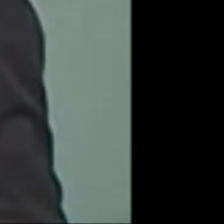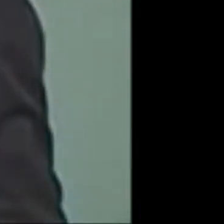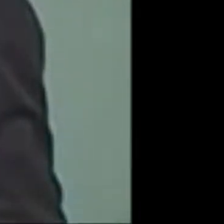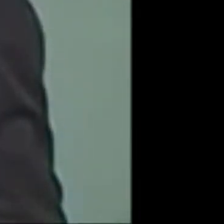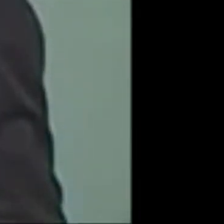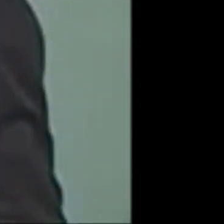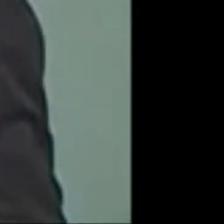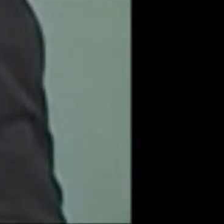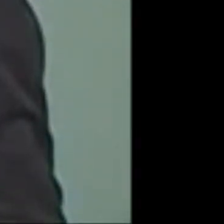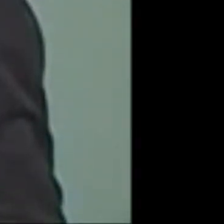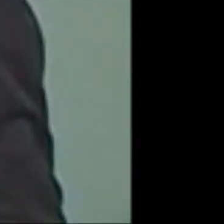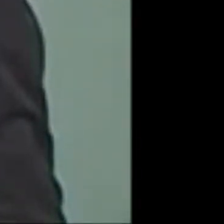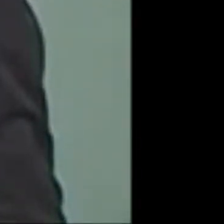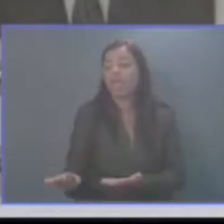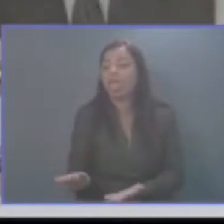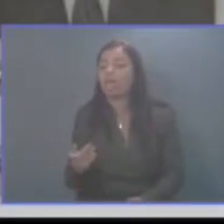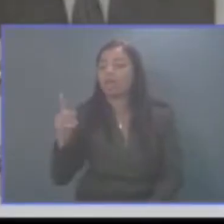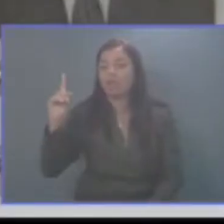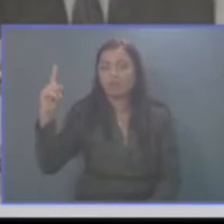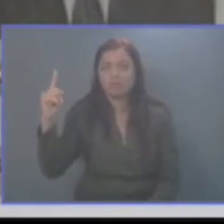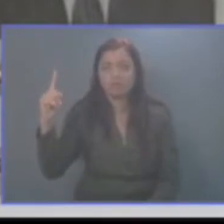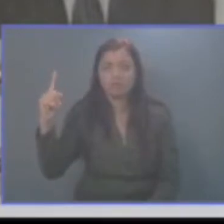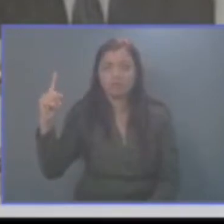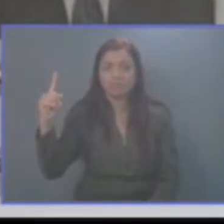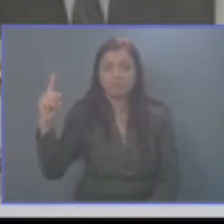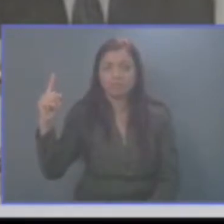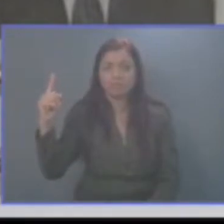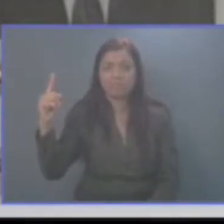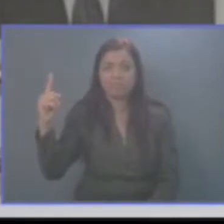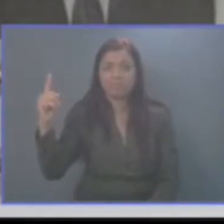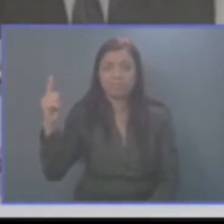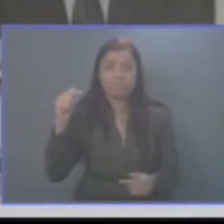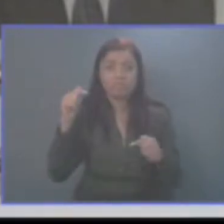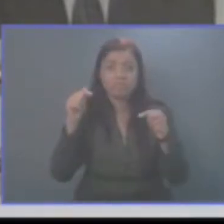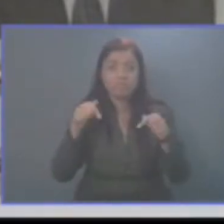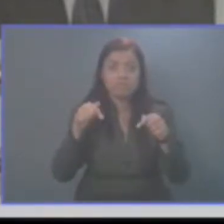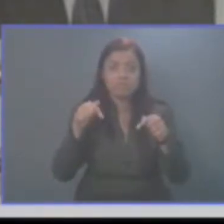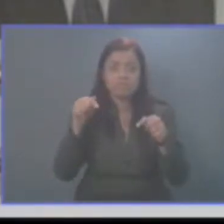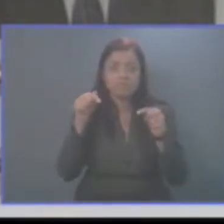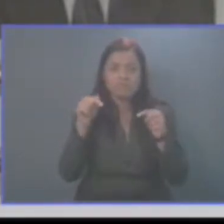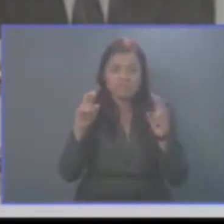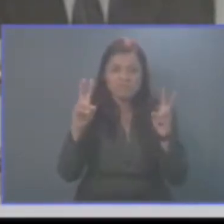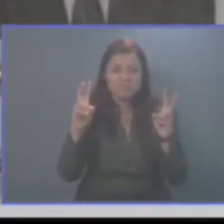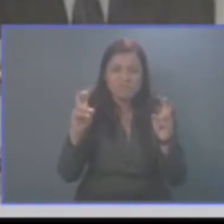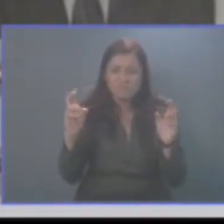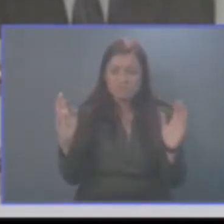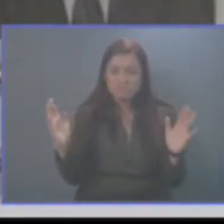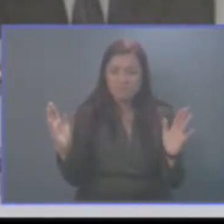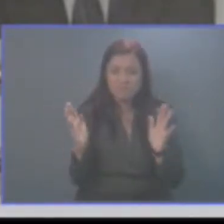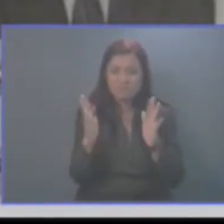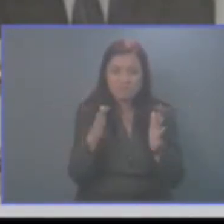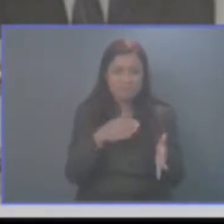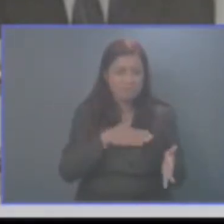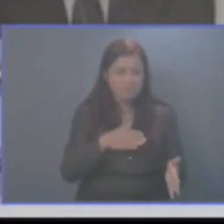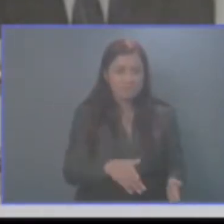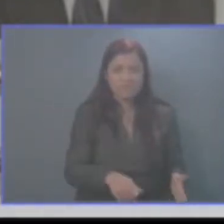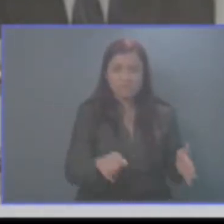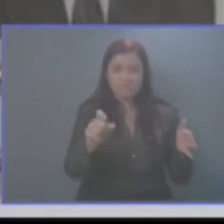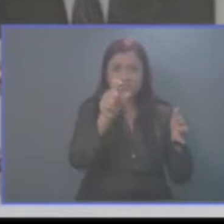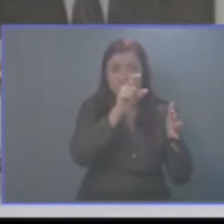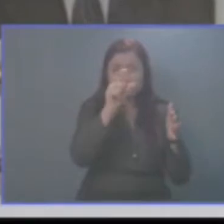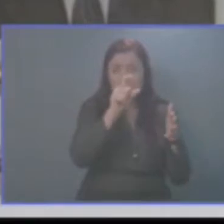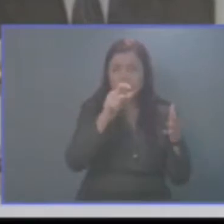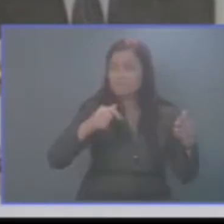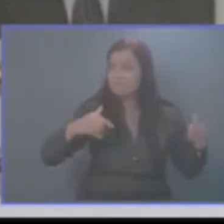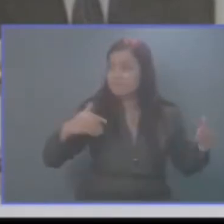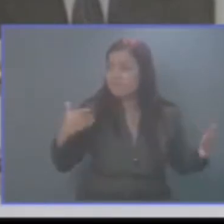mal! Mal. Esta es una conjura contra un órgano de Estado. Por lo